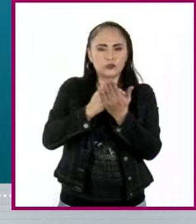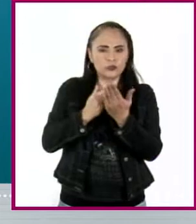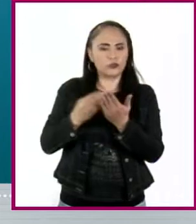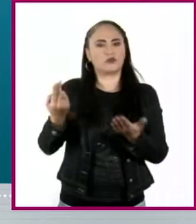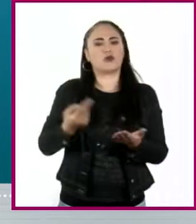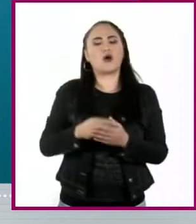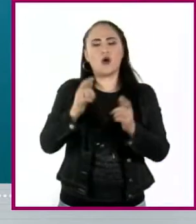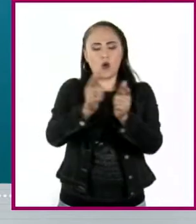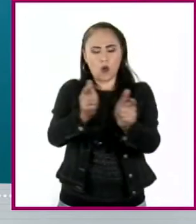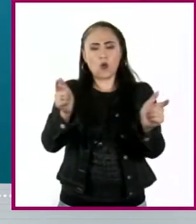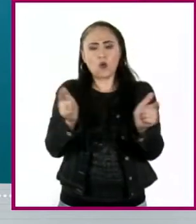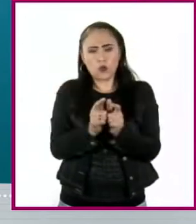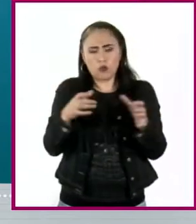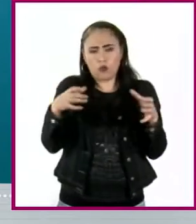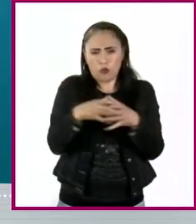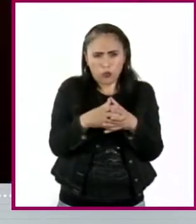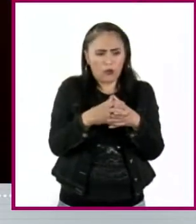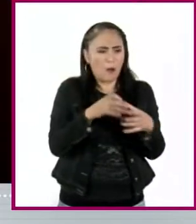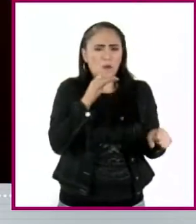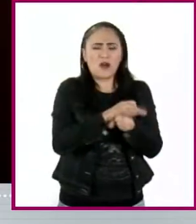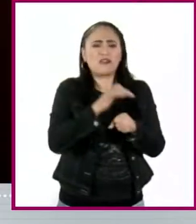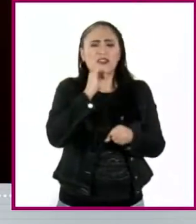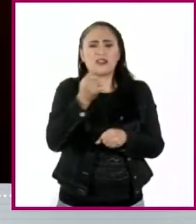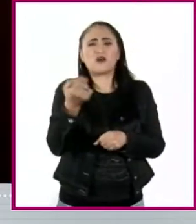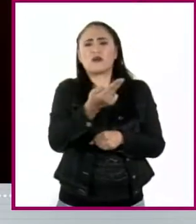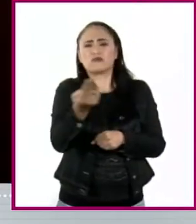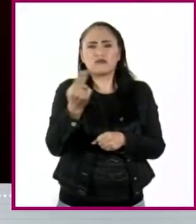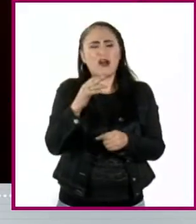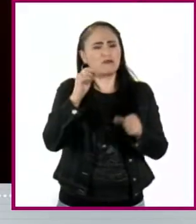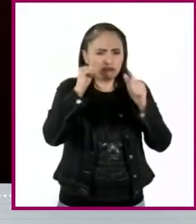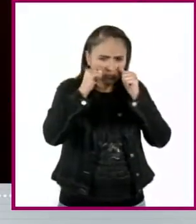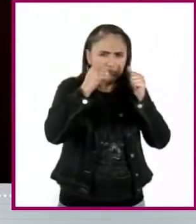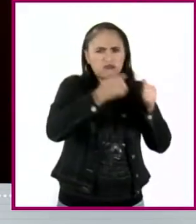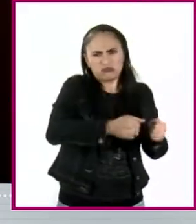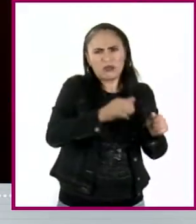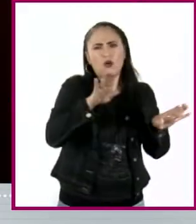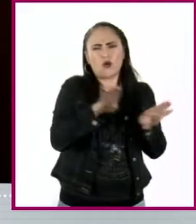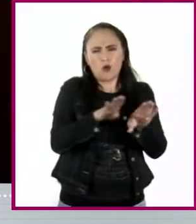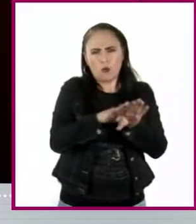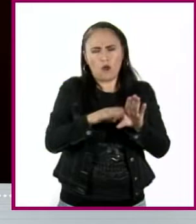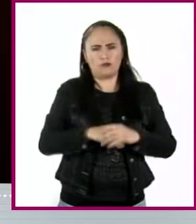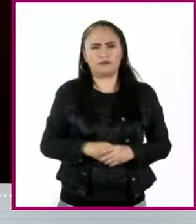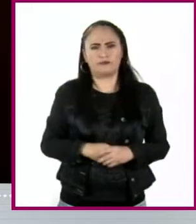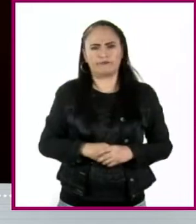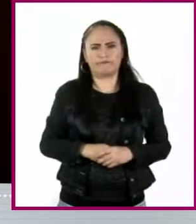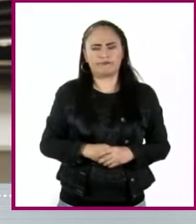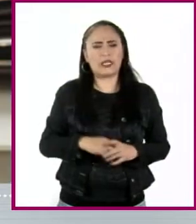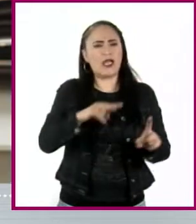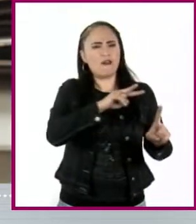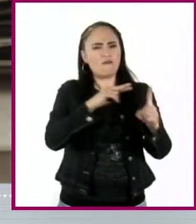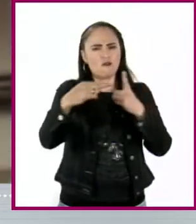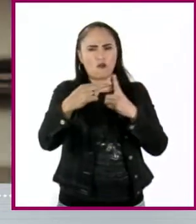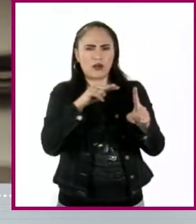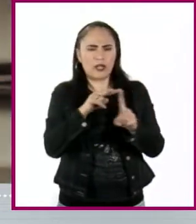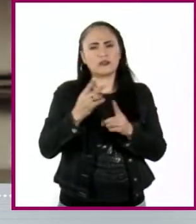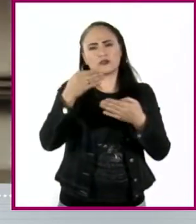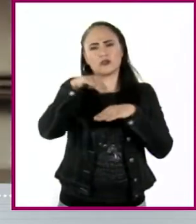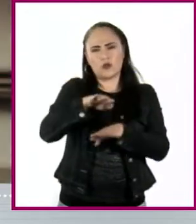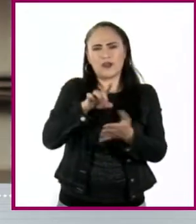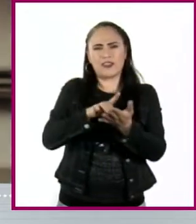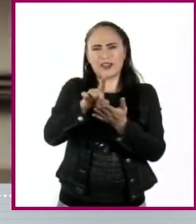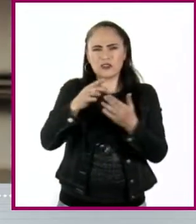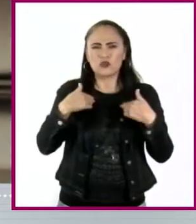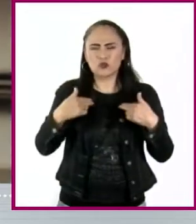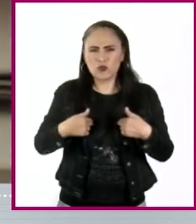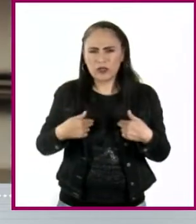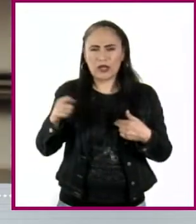a los grupos en situación de vulnerabilidad? En primer lugar, yo diría que integrando un enfoque de derechos humanos. Cuando se analiza un tema